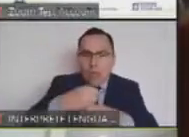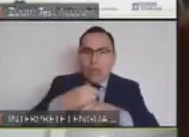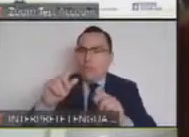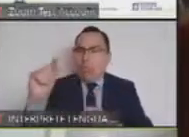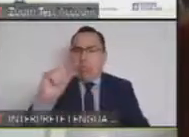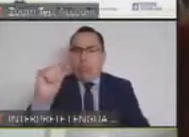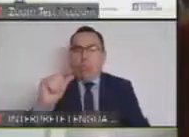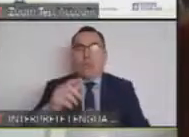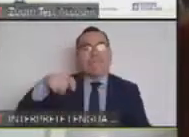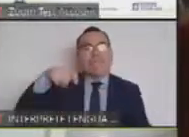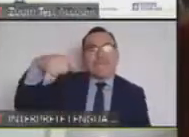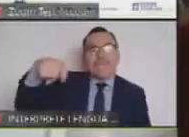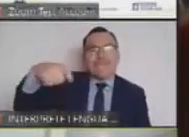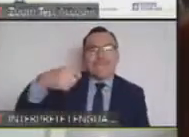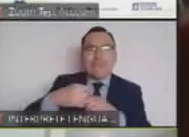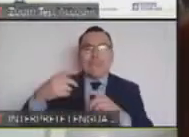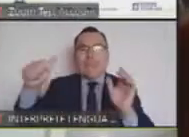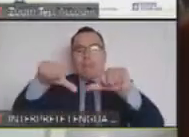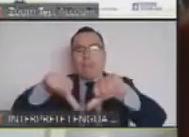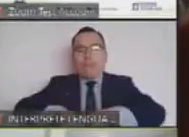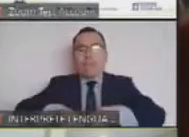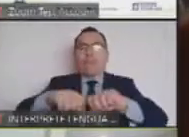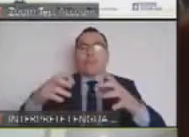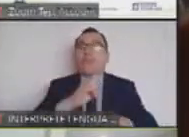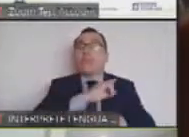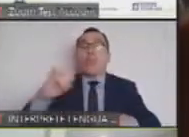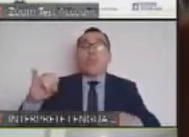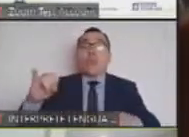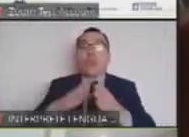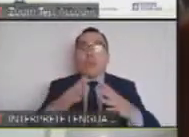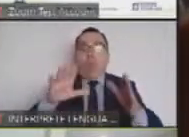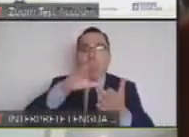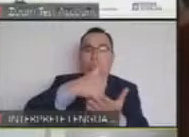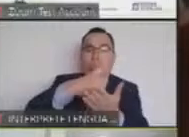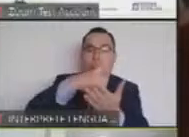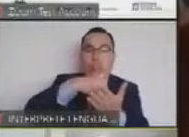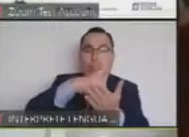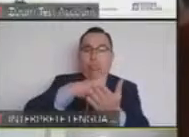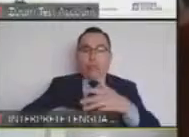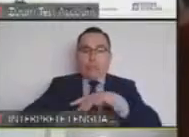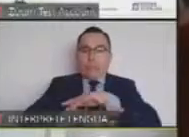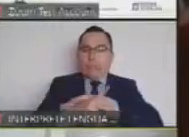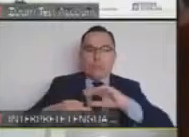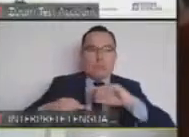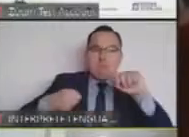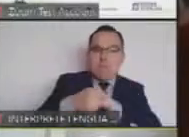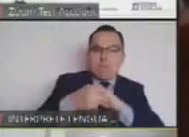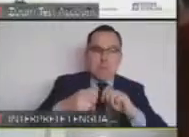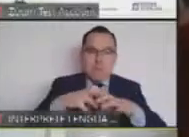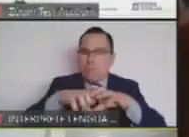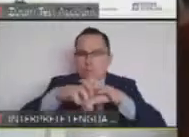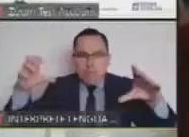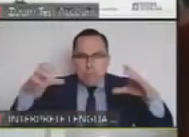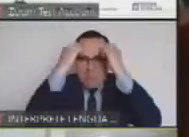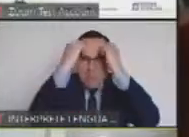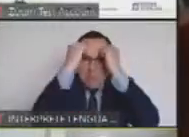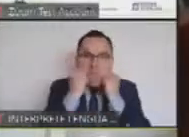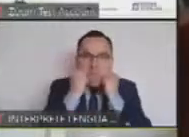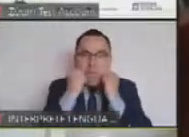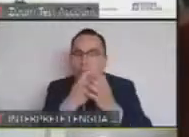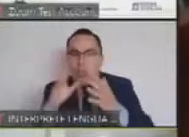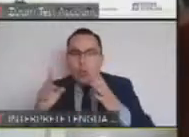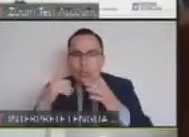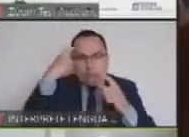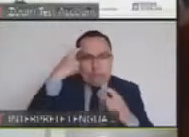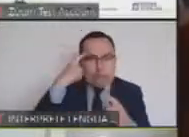vida y permite el florecimiento de la delincuencia organizada, el terrorismo y otras amenazas a